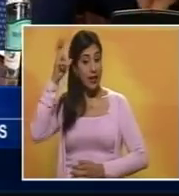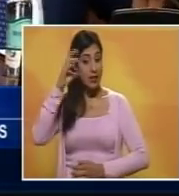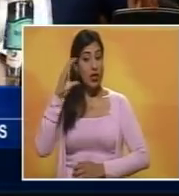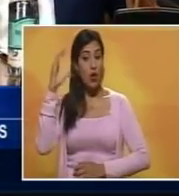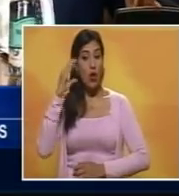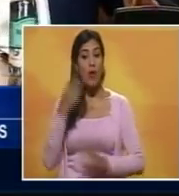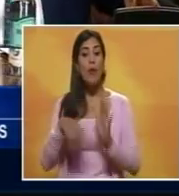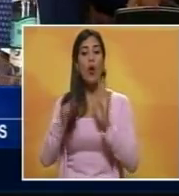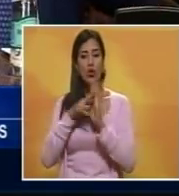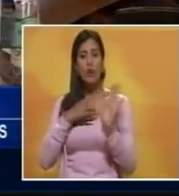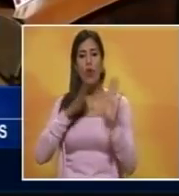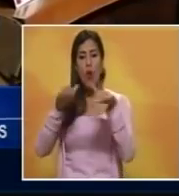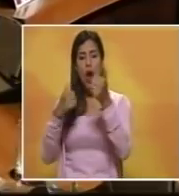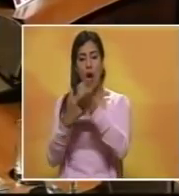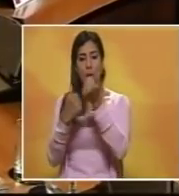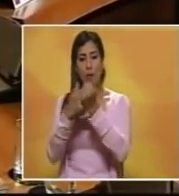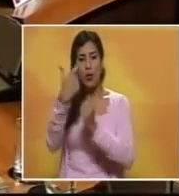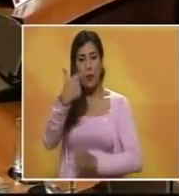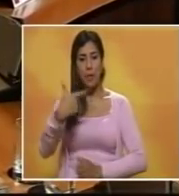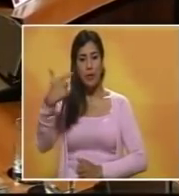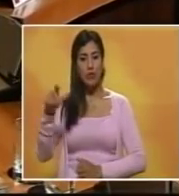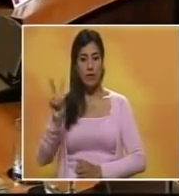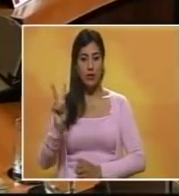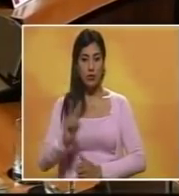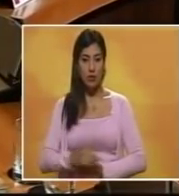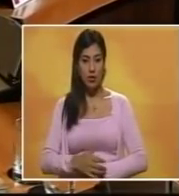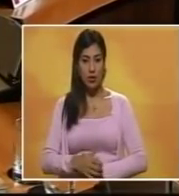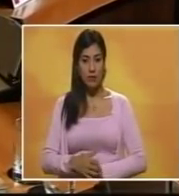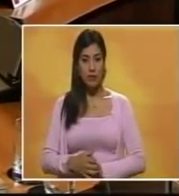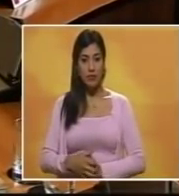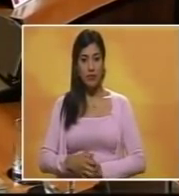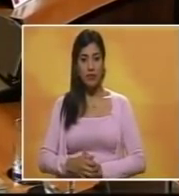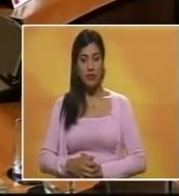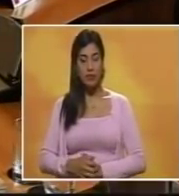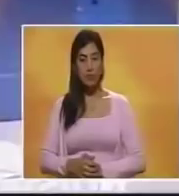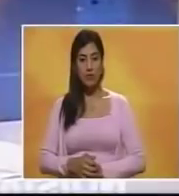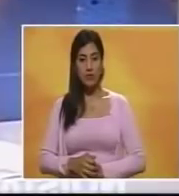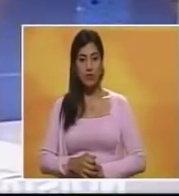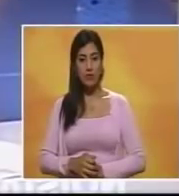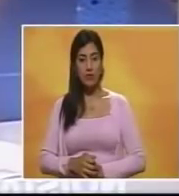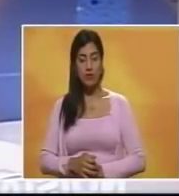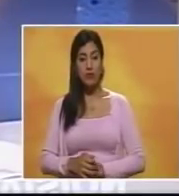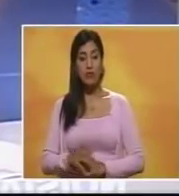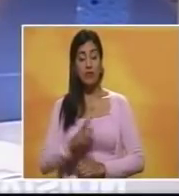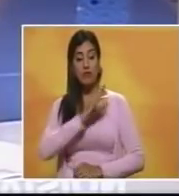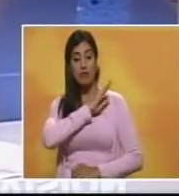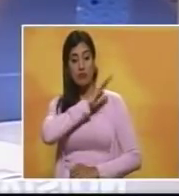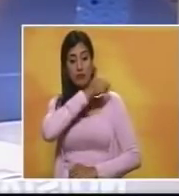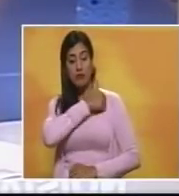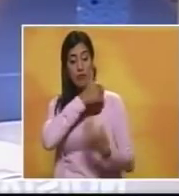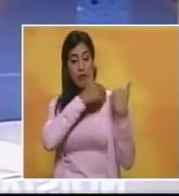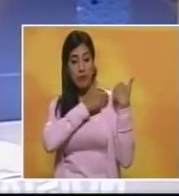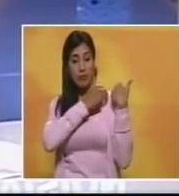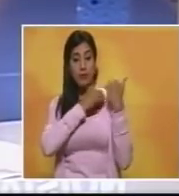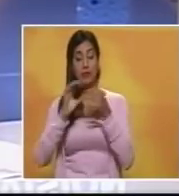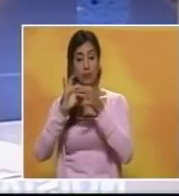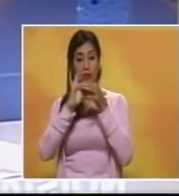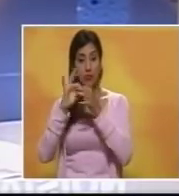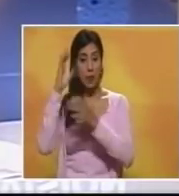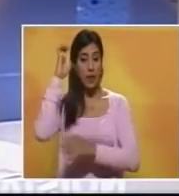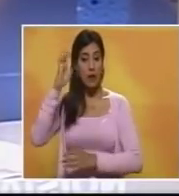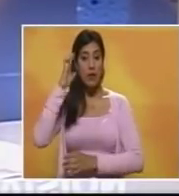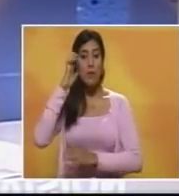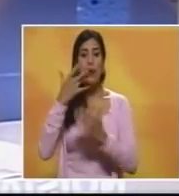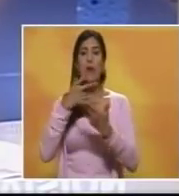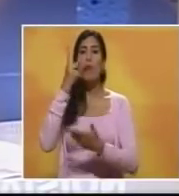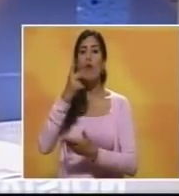colombiano reiteró su apoyo a los venezolanos. La alta representante de la Unión Europea para